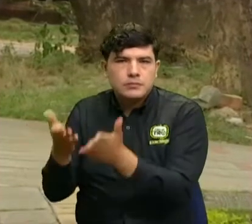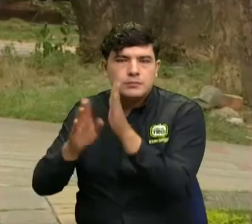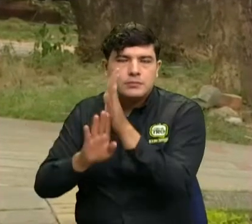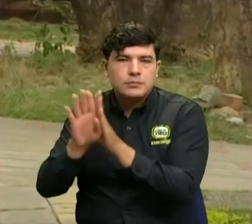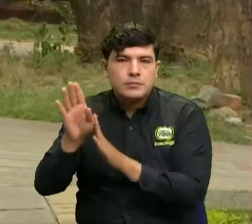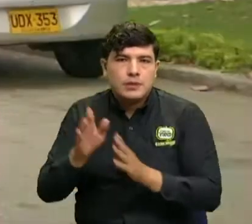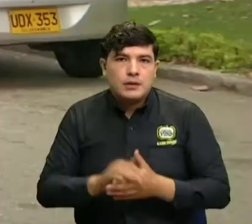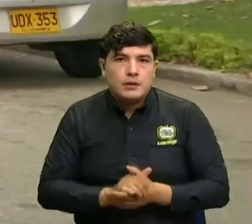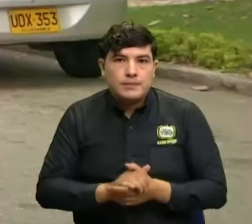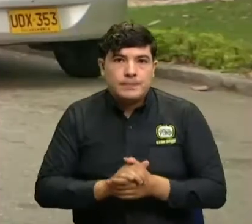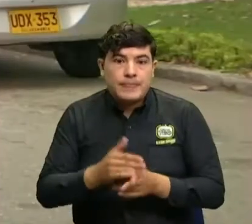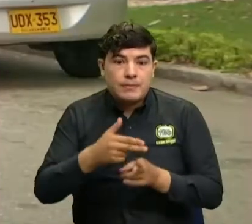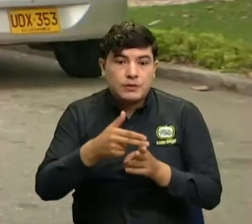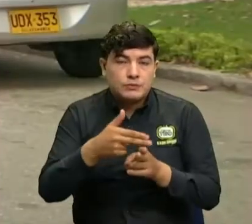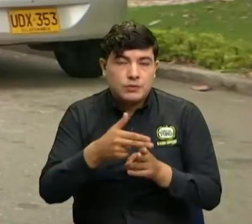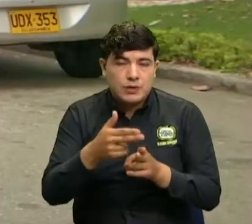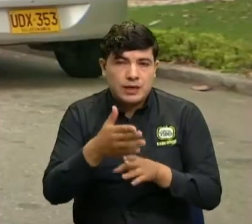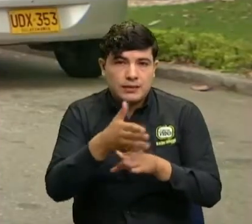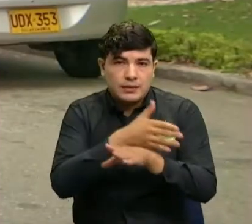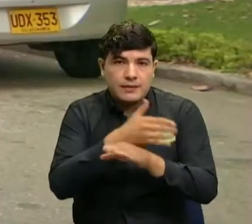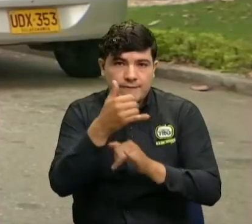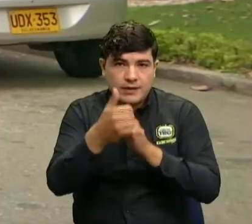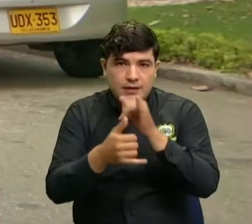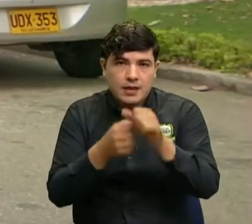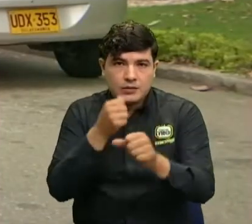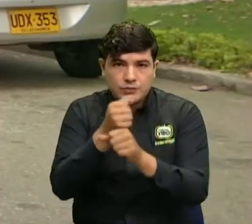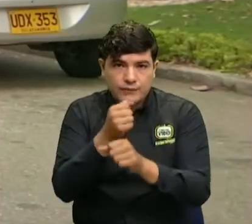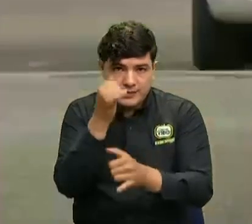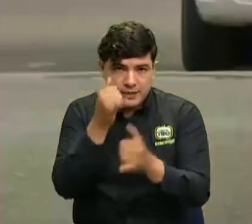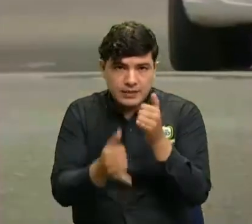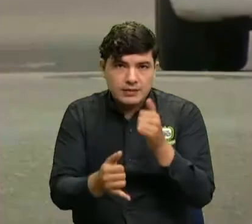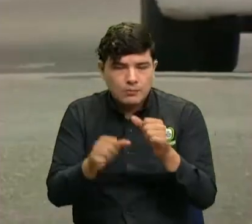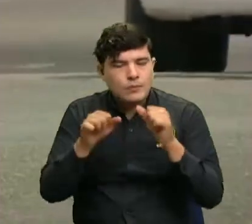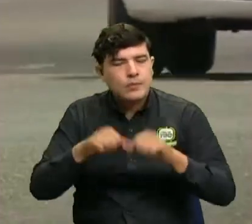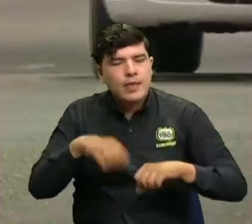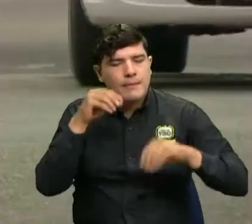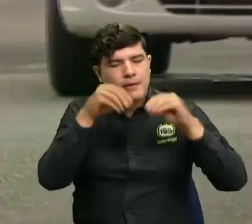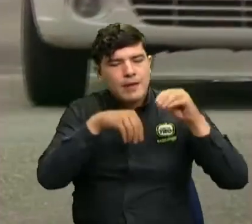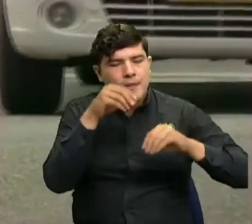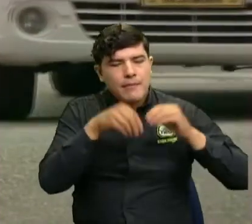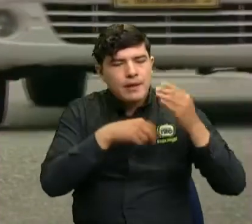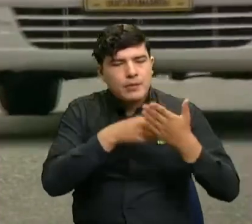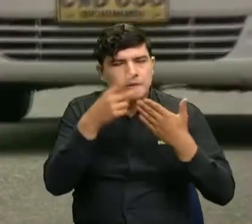esté aprobado el proyecto de acuerdo que autorice las zonas azules en la capital santandereana.